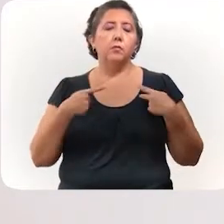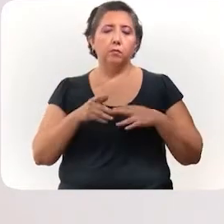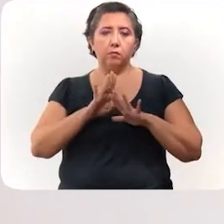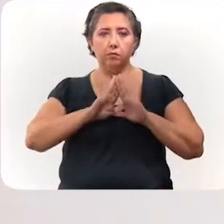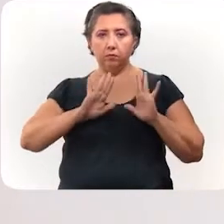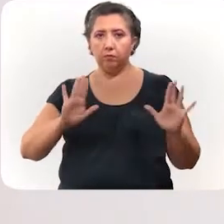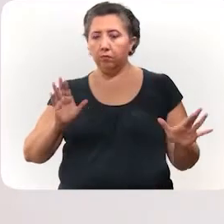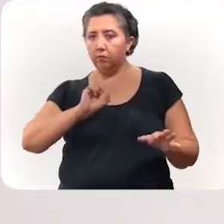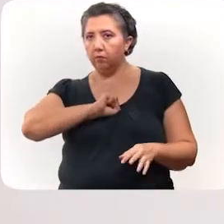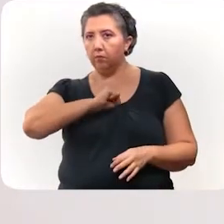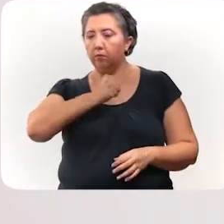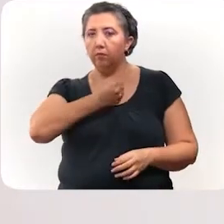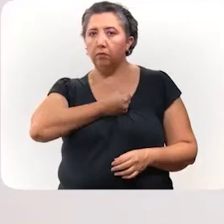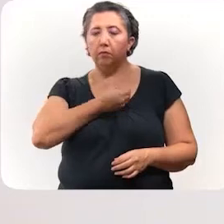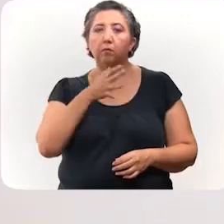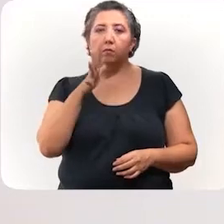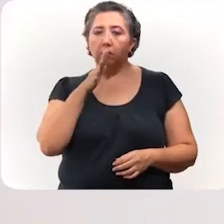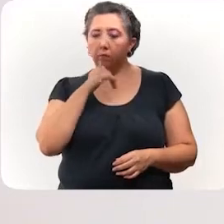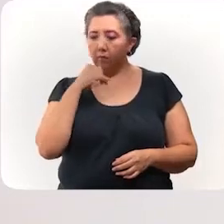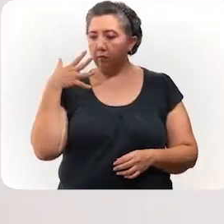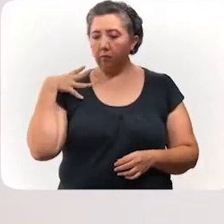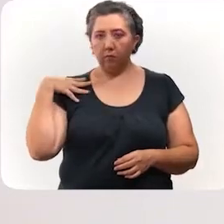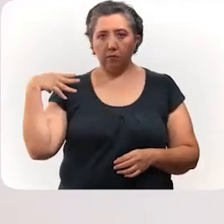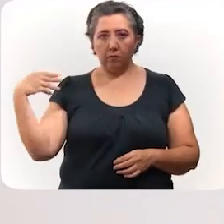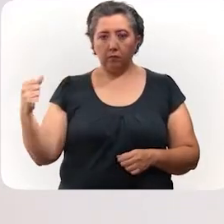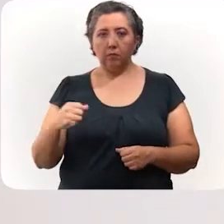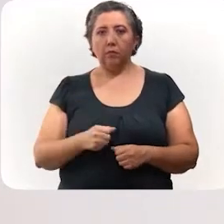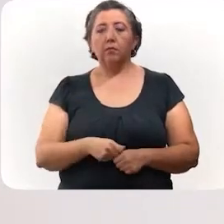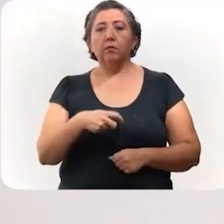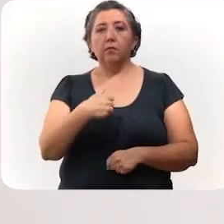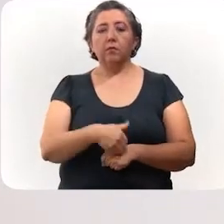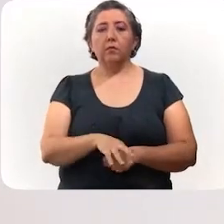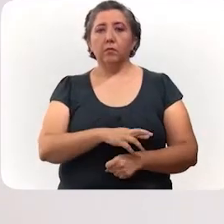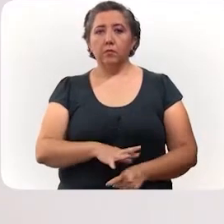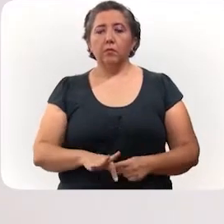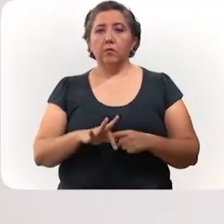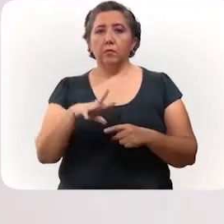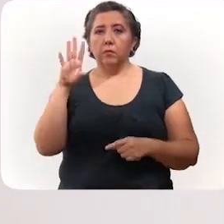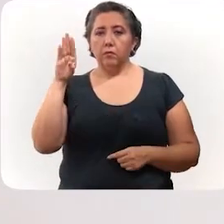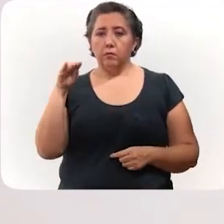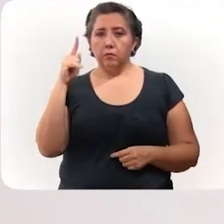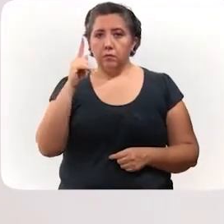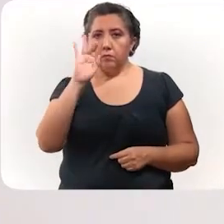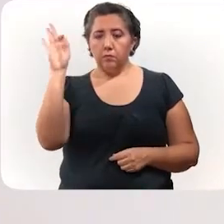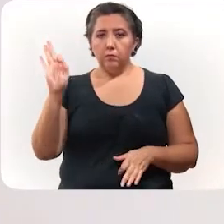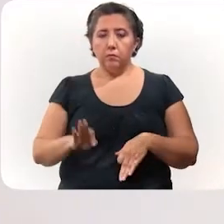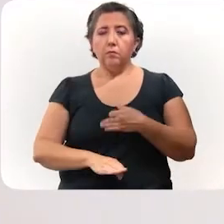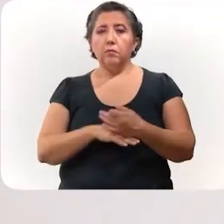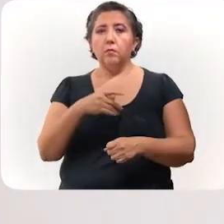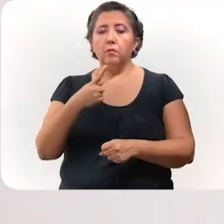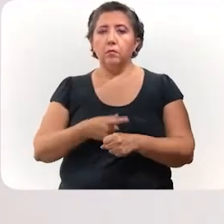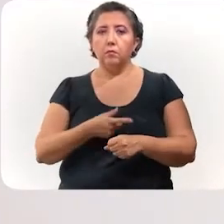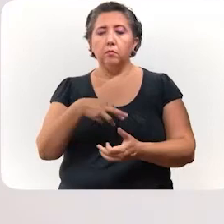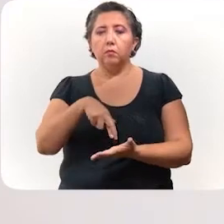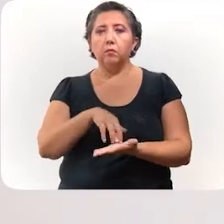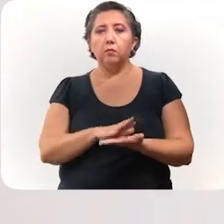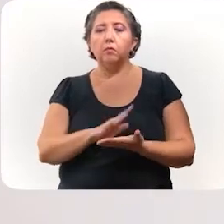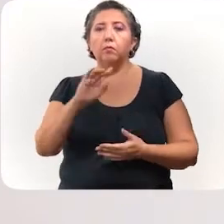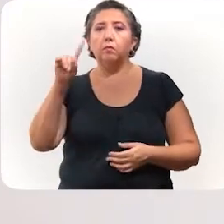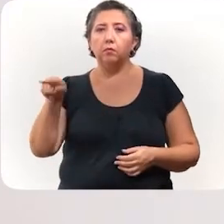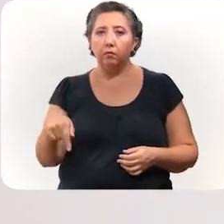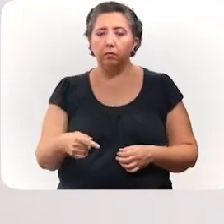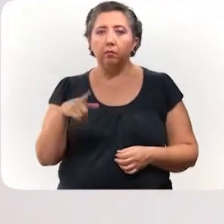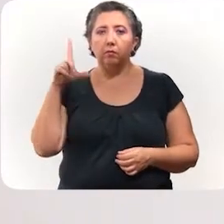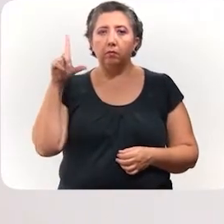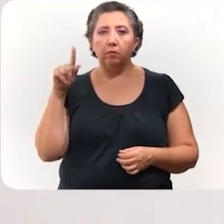se recuperaron, no presentan síntomas ni pueden contagiar. Esta cifra representa el 91% del total de contagios registrados, que